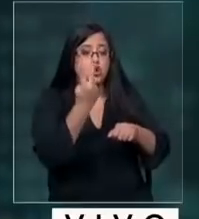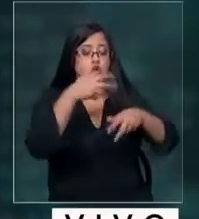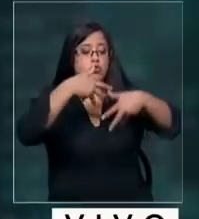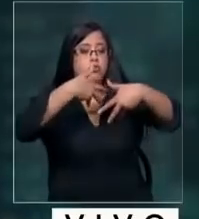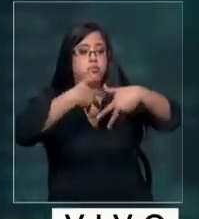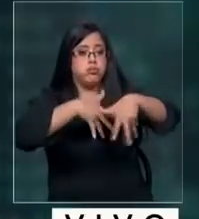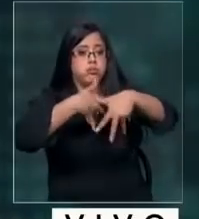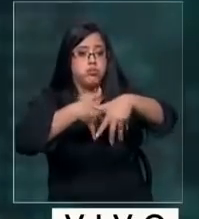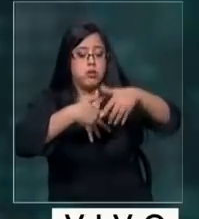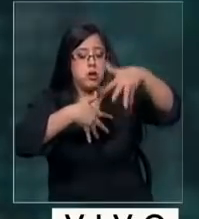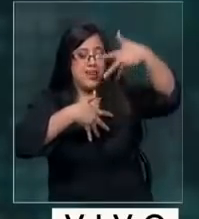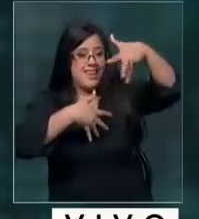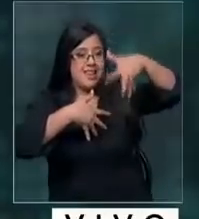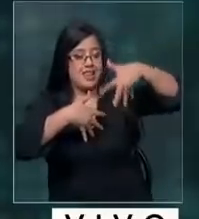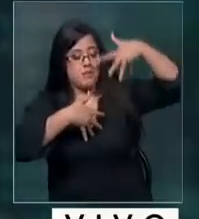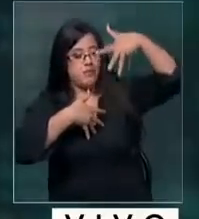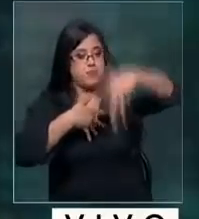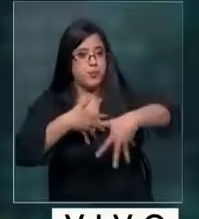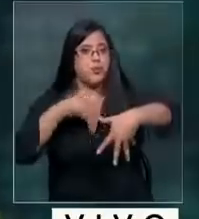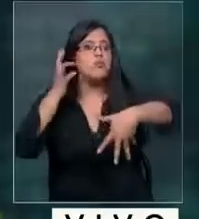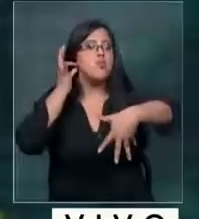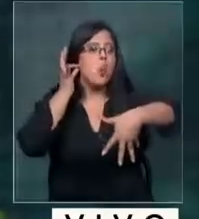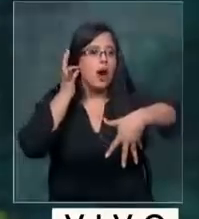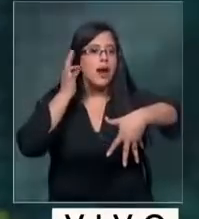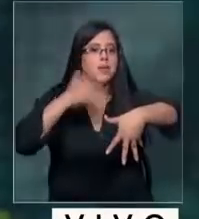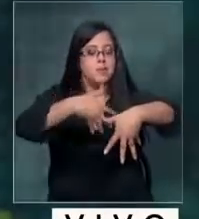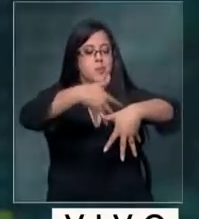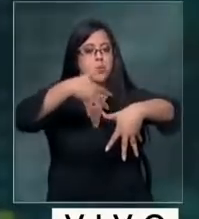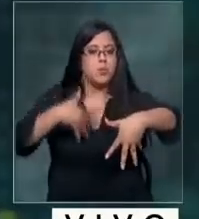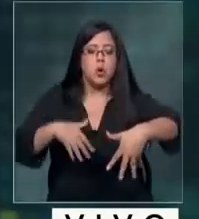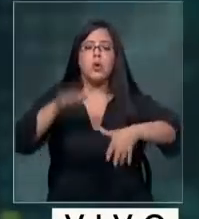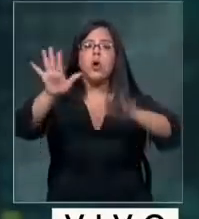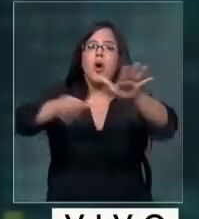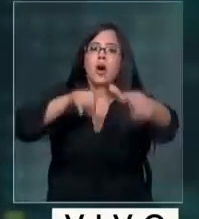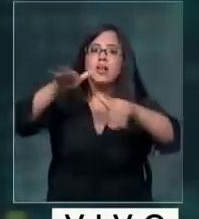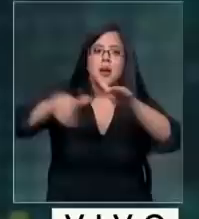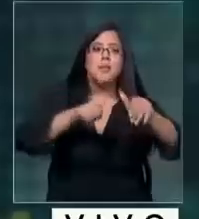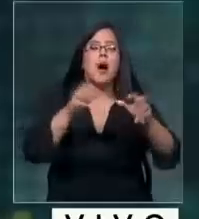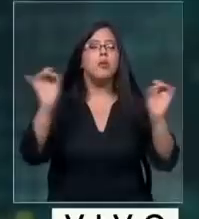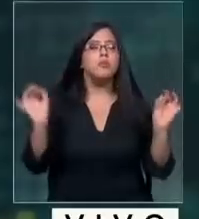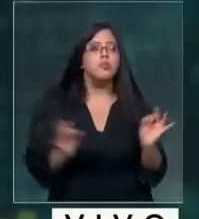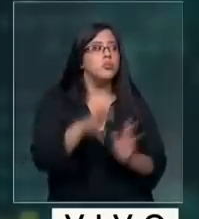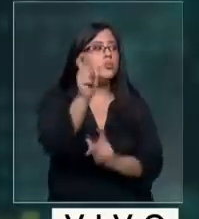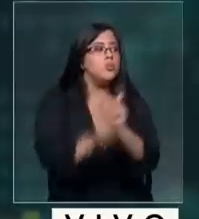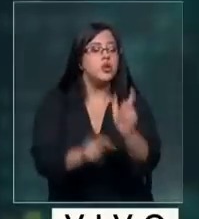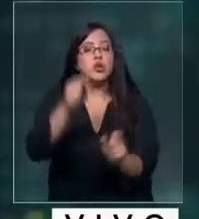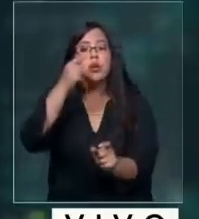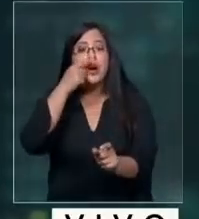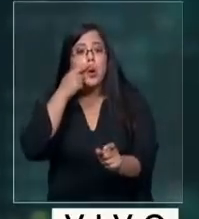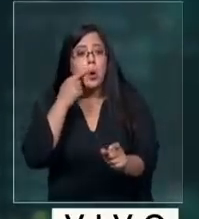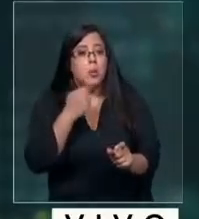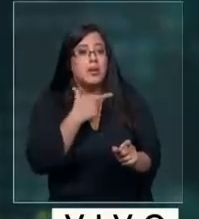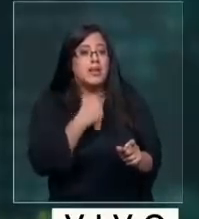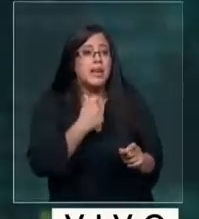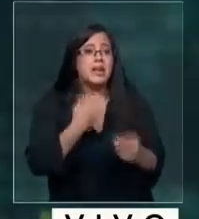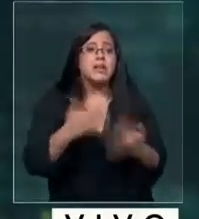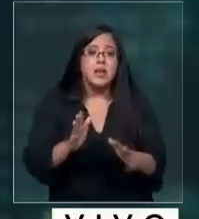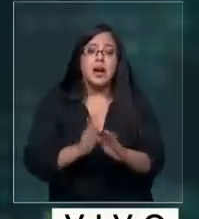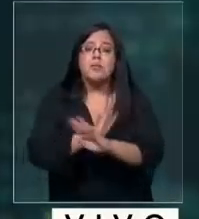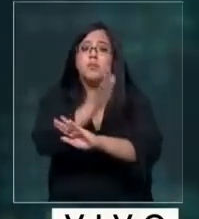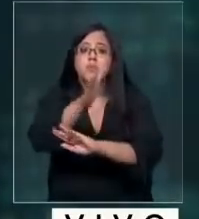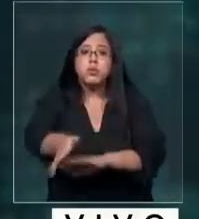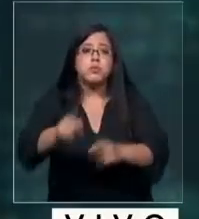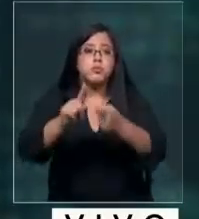respete entonces hacemos el llamado que en caso de que hayan hombres que quieran asistir para poder también ayudar por ejemplo a sus parejas con las labores de cuidado para que ellas puedan